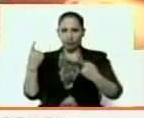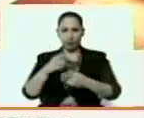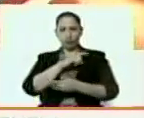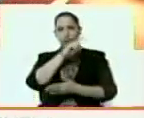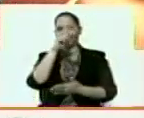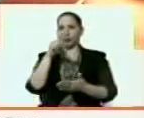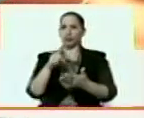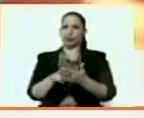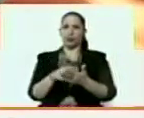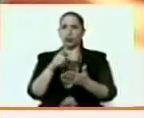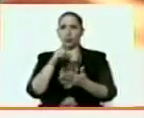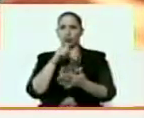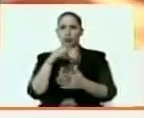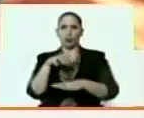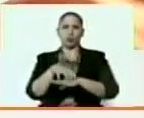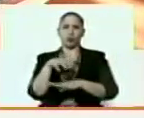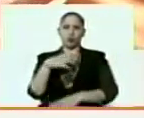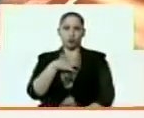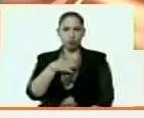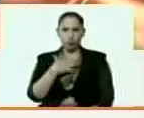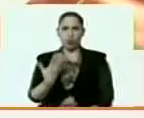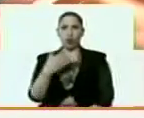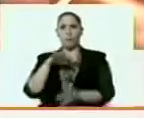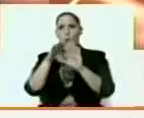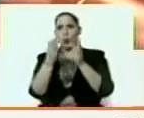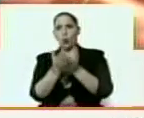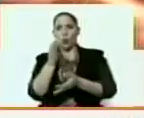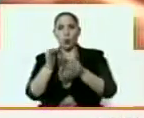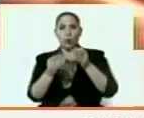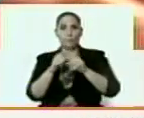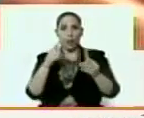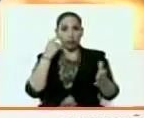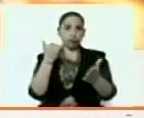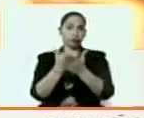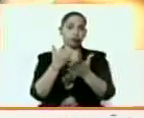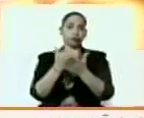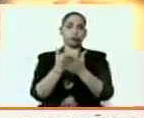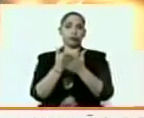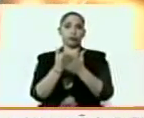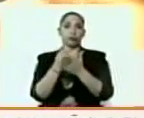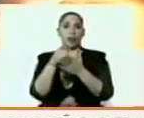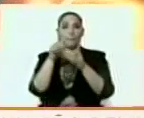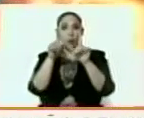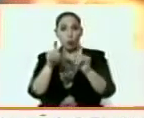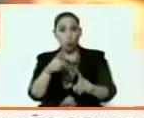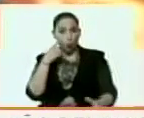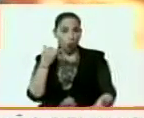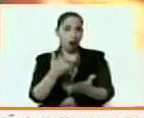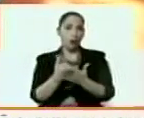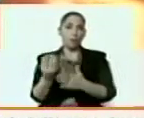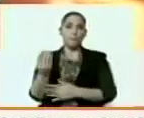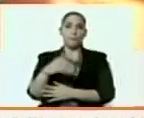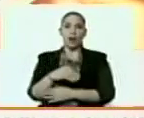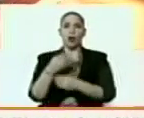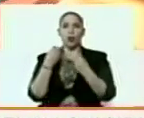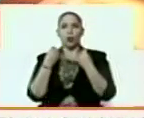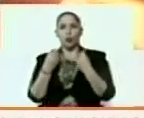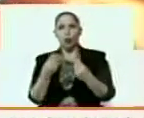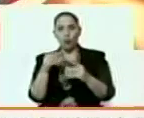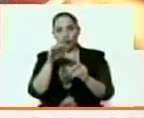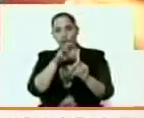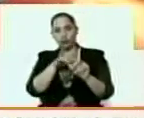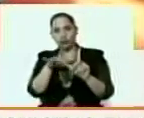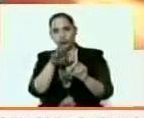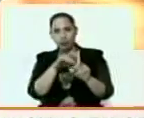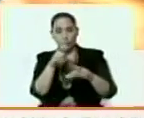completamente inusual en el mundo jurídico, pero que evidencia, es una prueba más de cómo hay contumacia entre